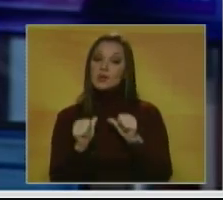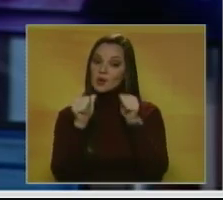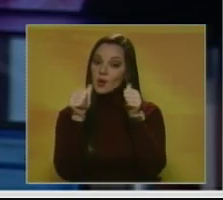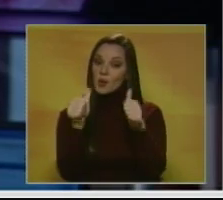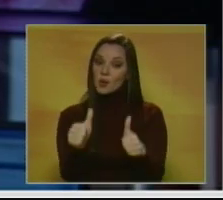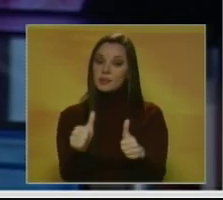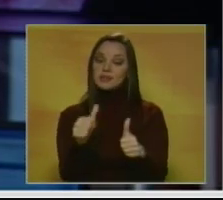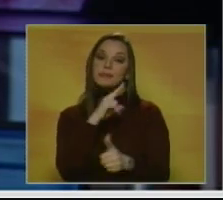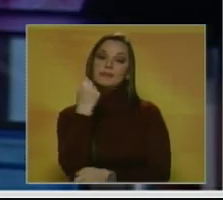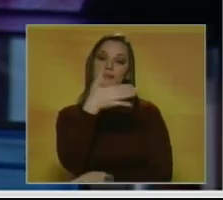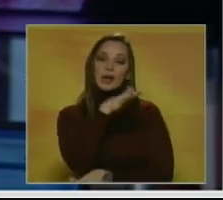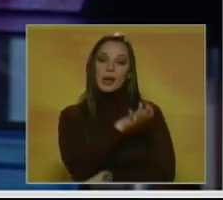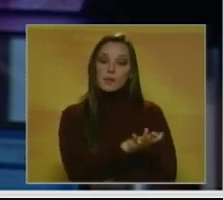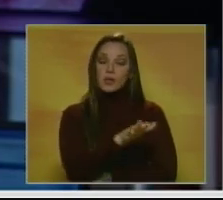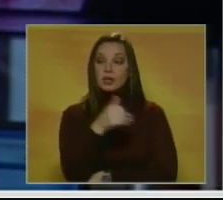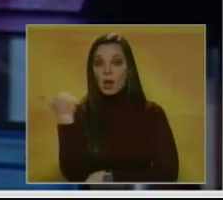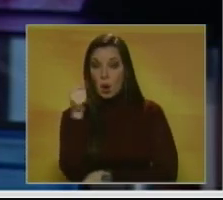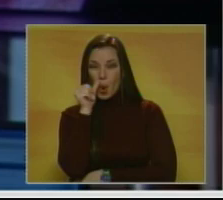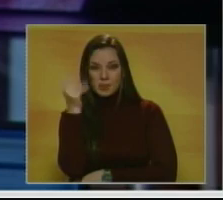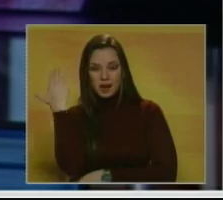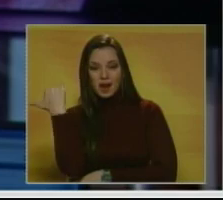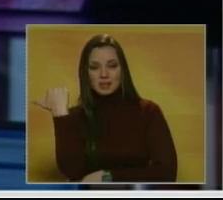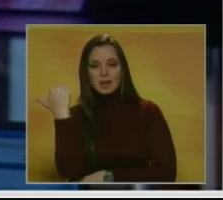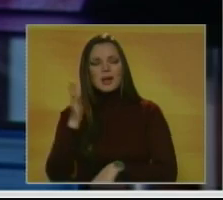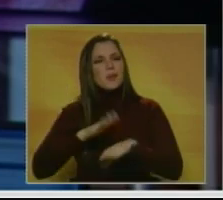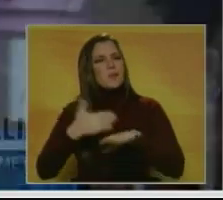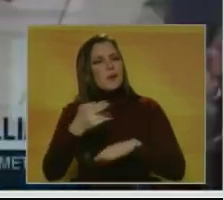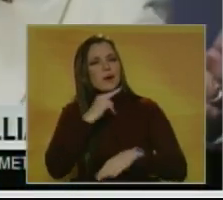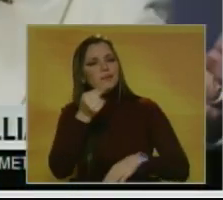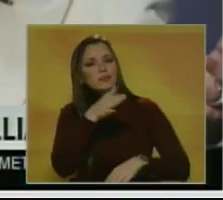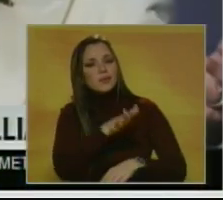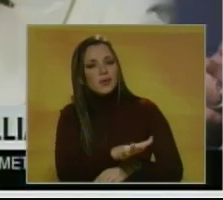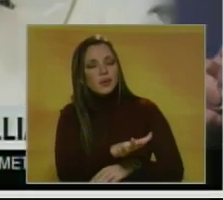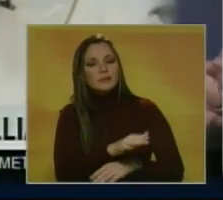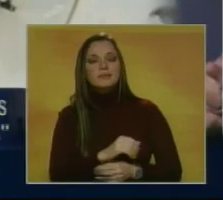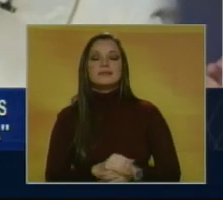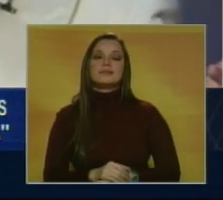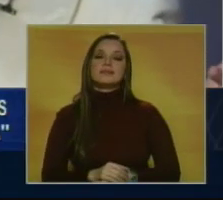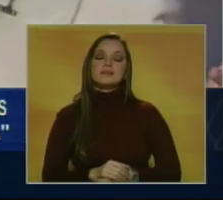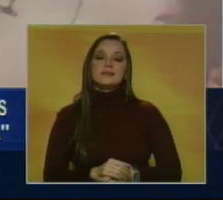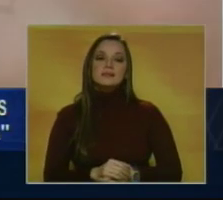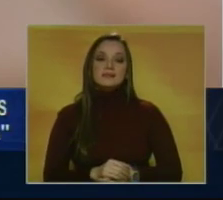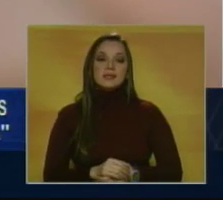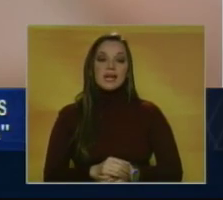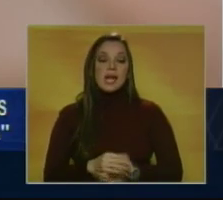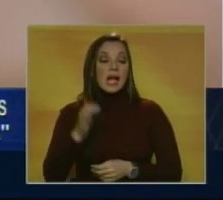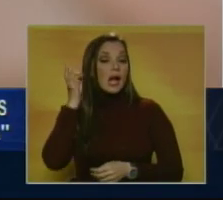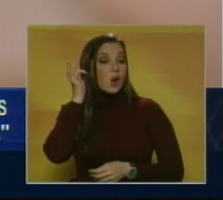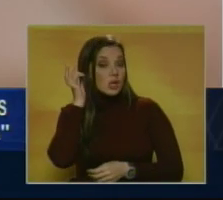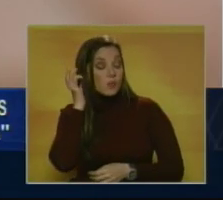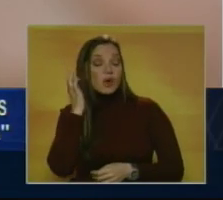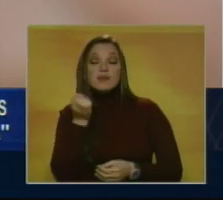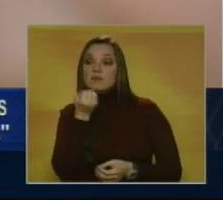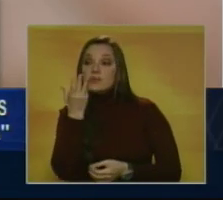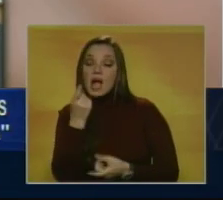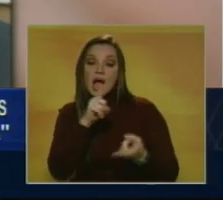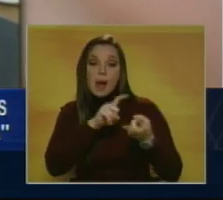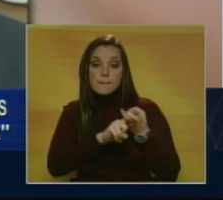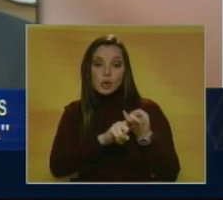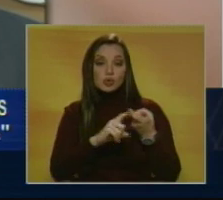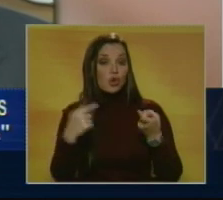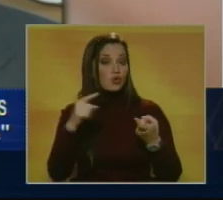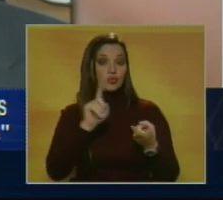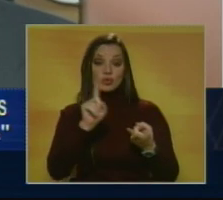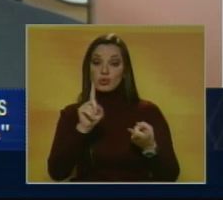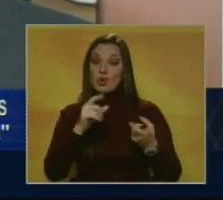comenzamos con el fallecido actor Robin Williams y las razones de su muerte. Susan reveló a los medios estadounidenses que su esposo no se